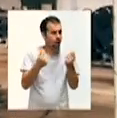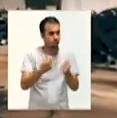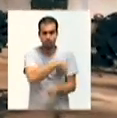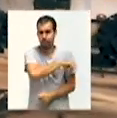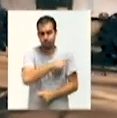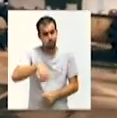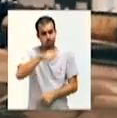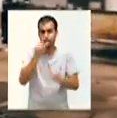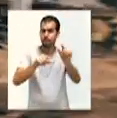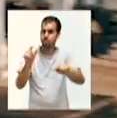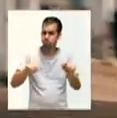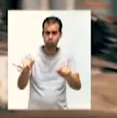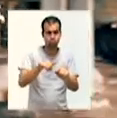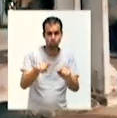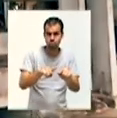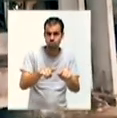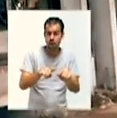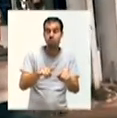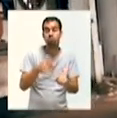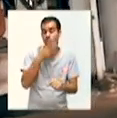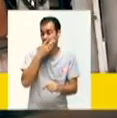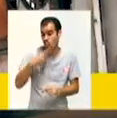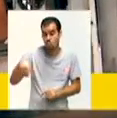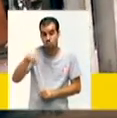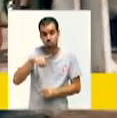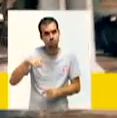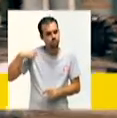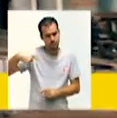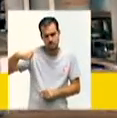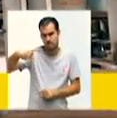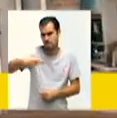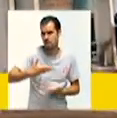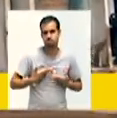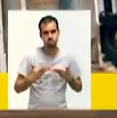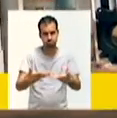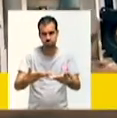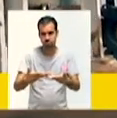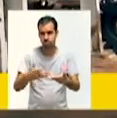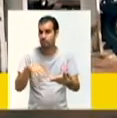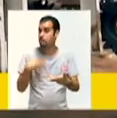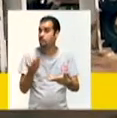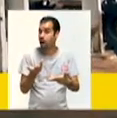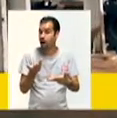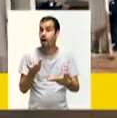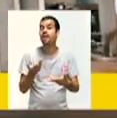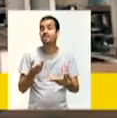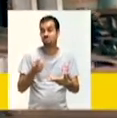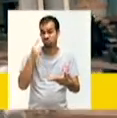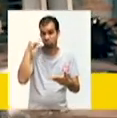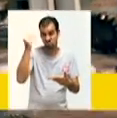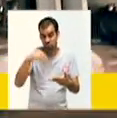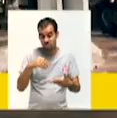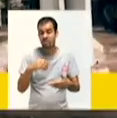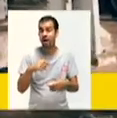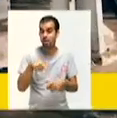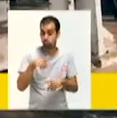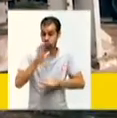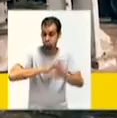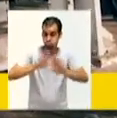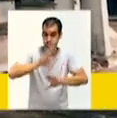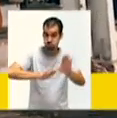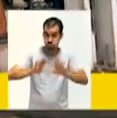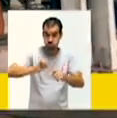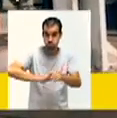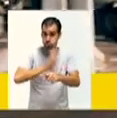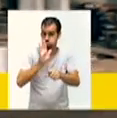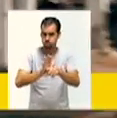juventud diariamente brinda su brazo y su energía para demostrarnos que esta batalla por la vida jamás podrá tener un final